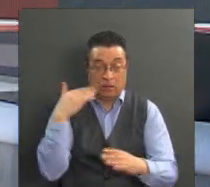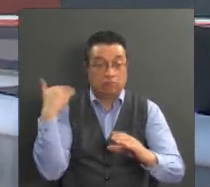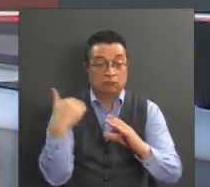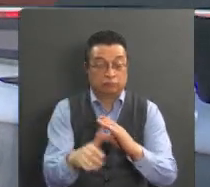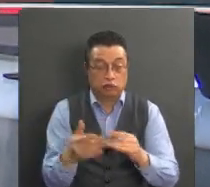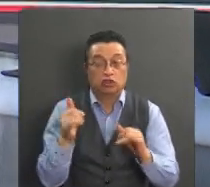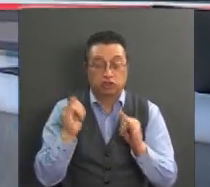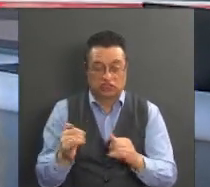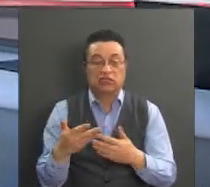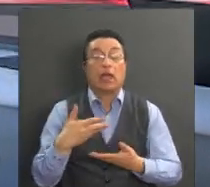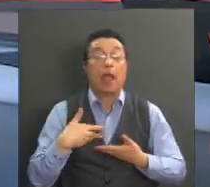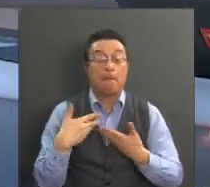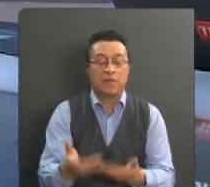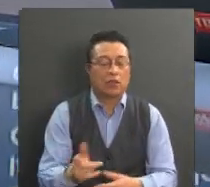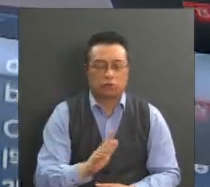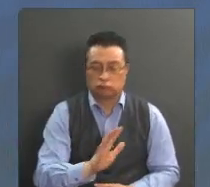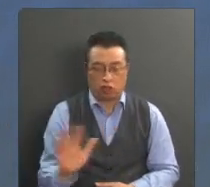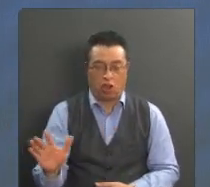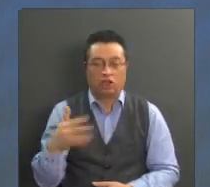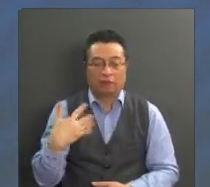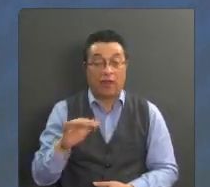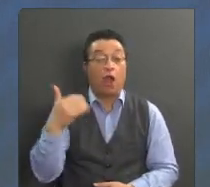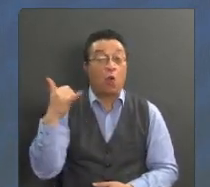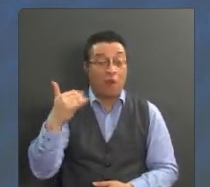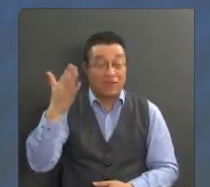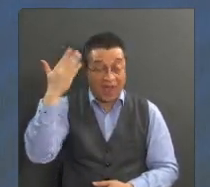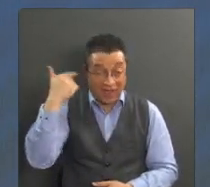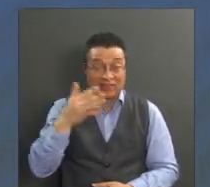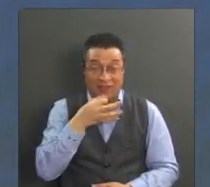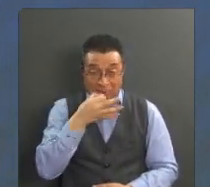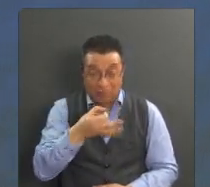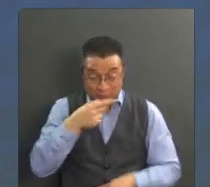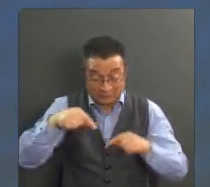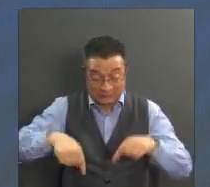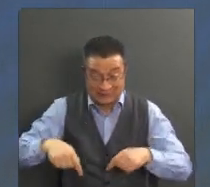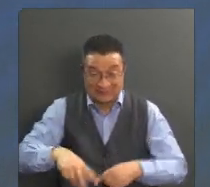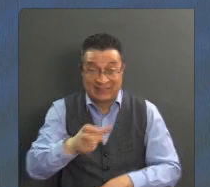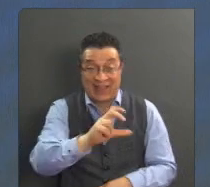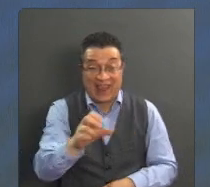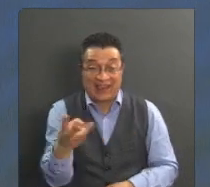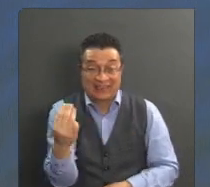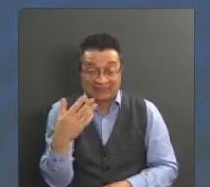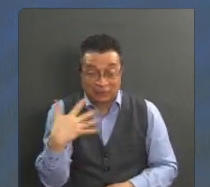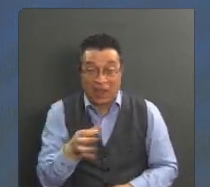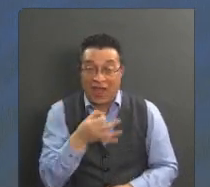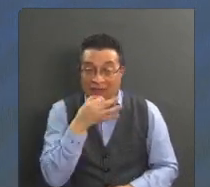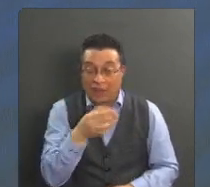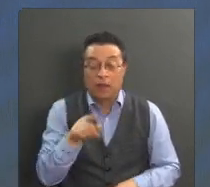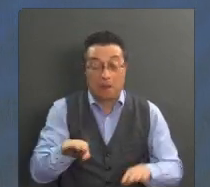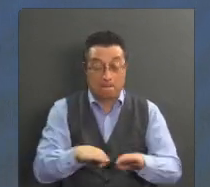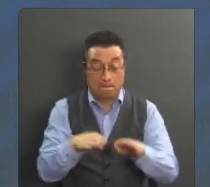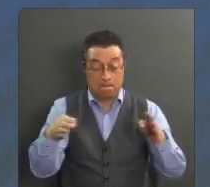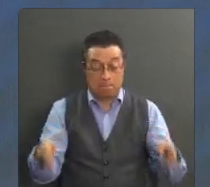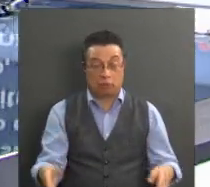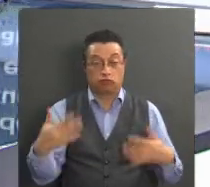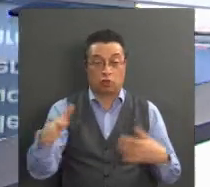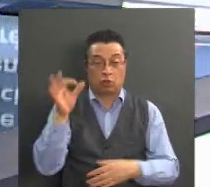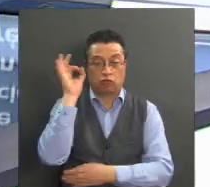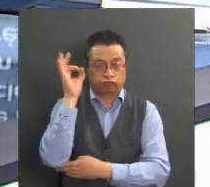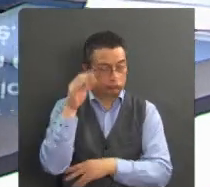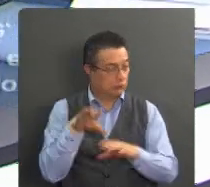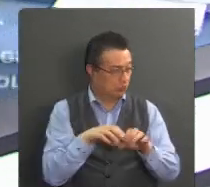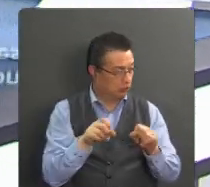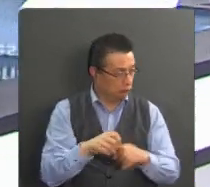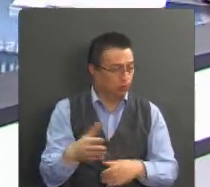invitara a los expresidentes de la República. ¿Te acuerdas que el jueves lo comentaron ustedes acá también en Tele 13? Estaba la mesa reunida, se acordó invitarlos, pero